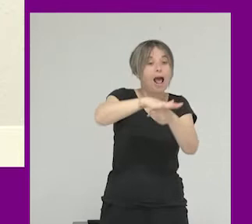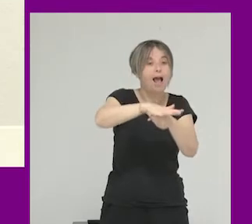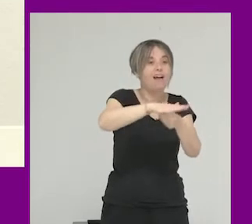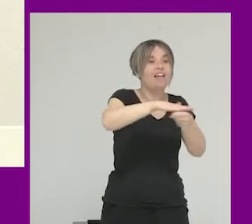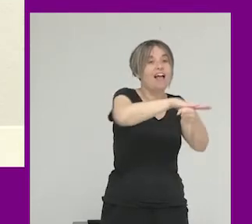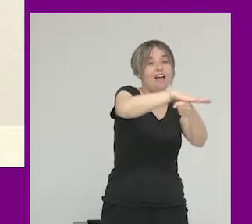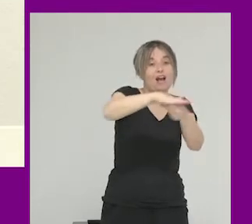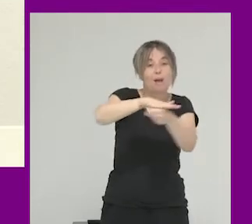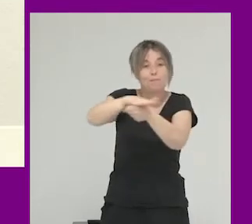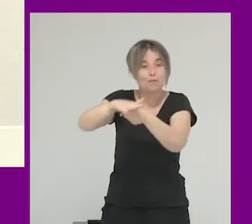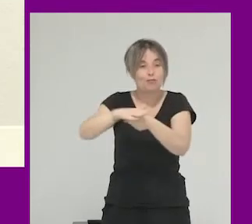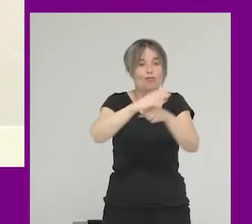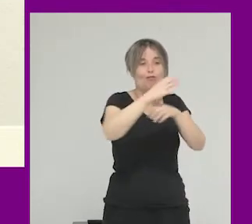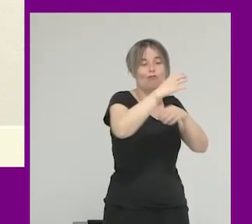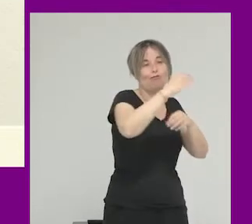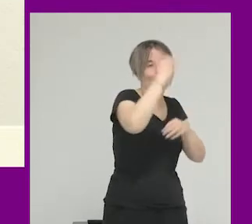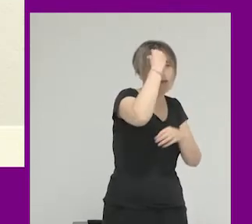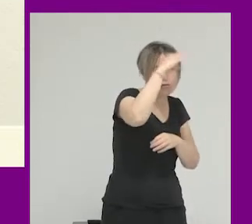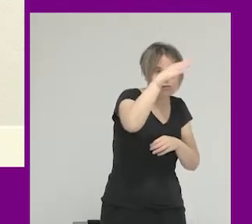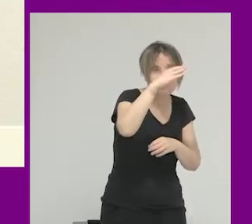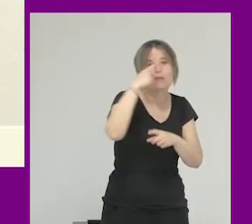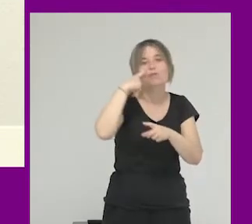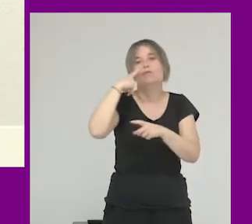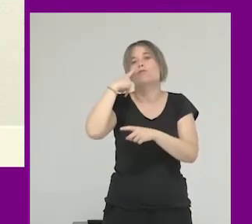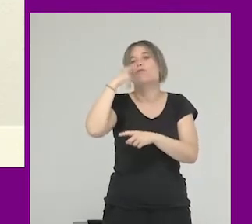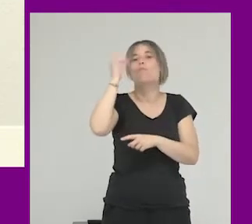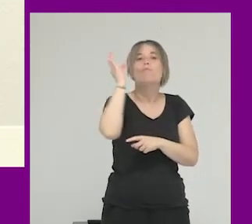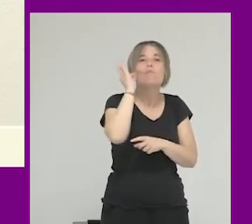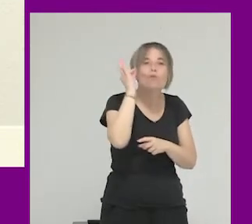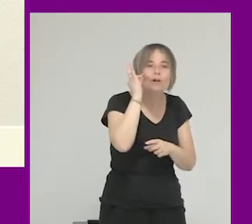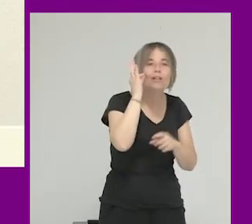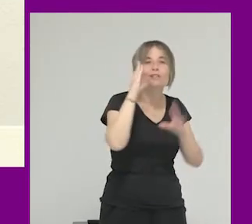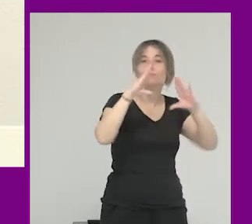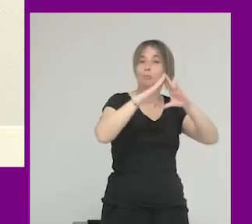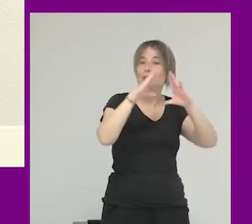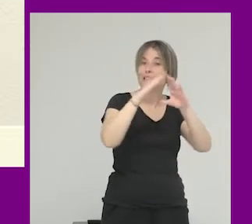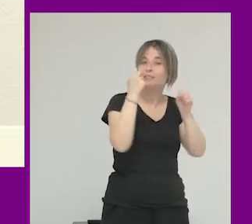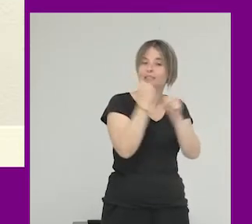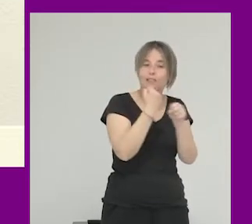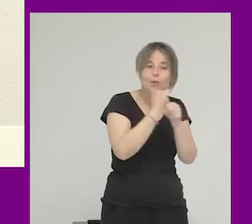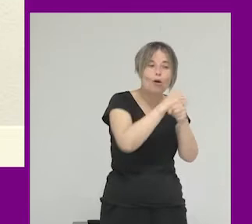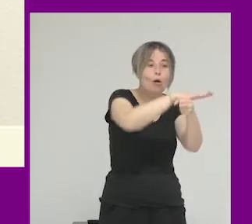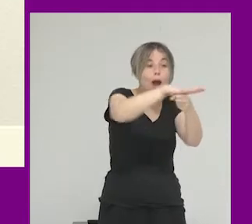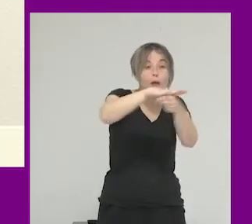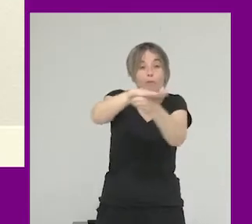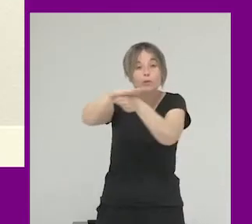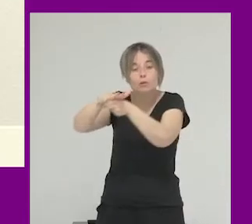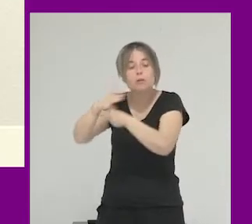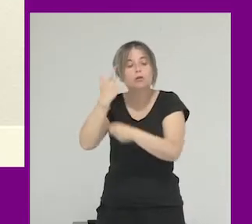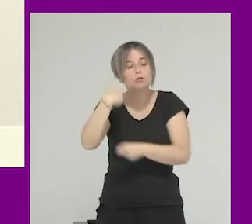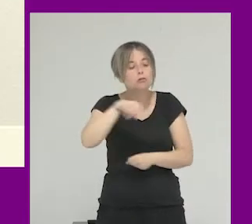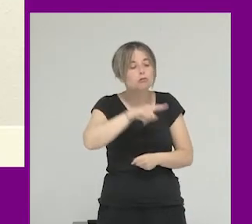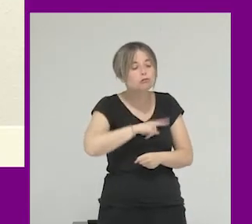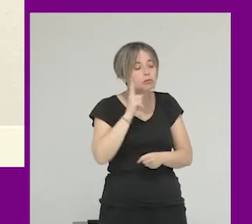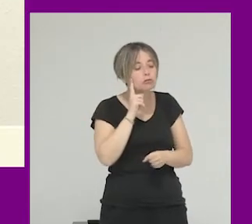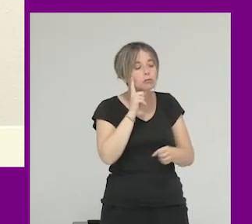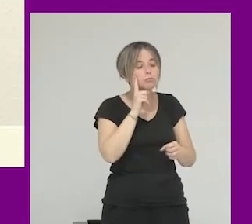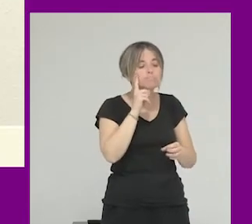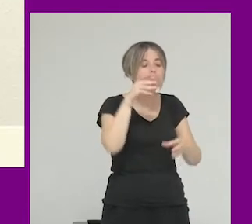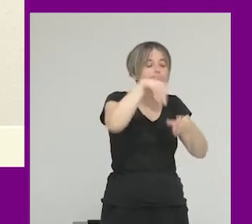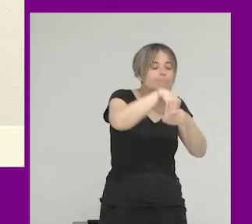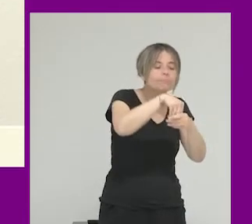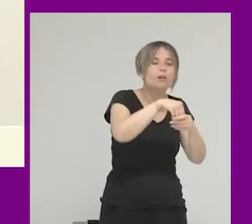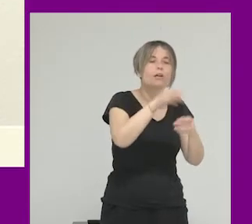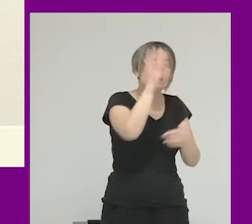de conocimiento de las personas, de las mujeres que feministas que están trabajando en eso, vamos a cuestionar la teoría,